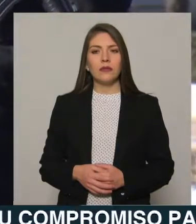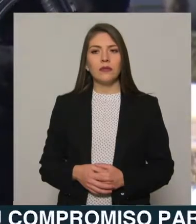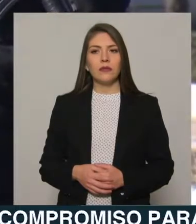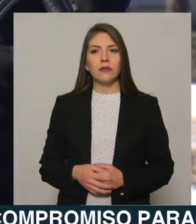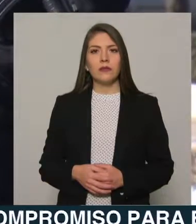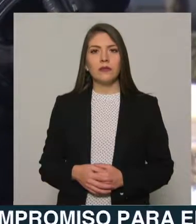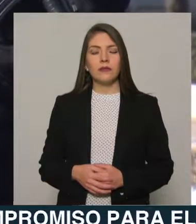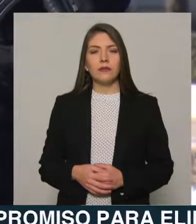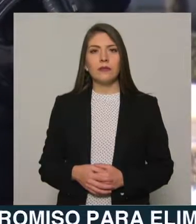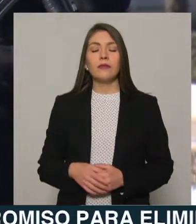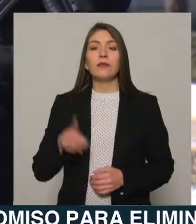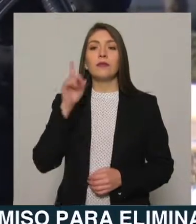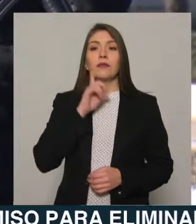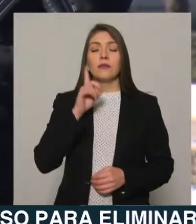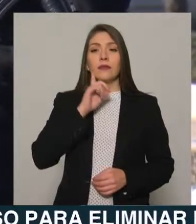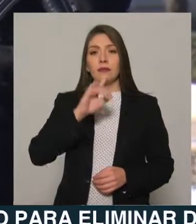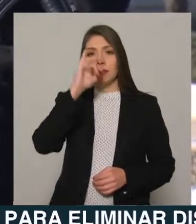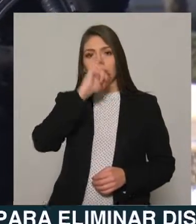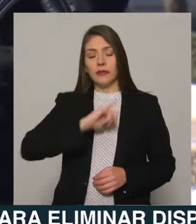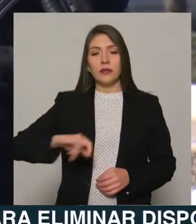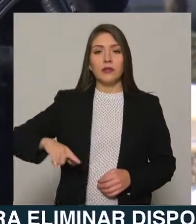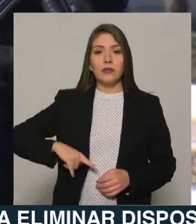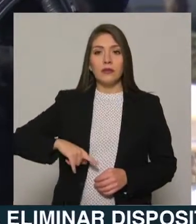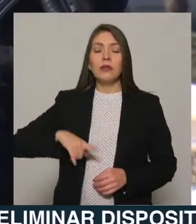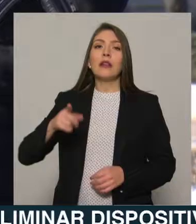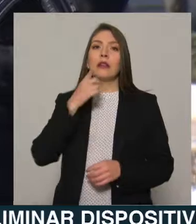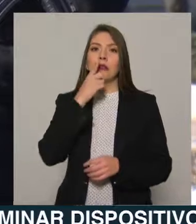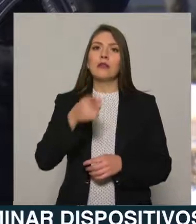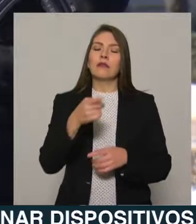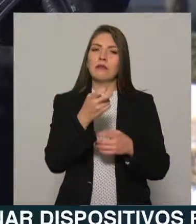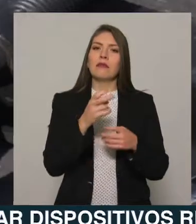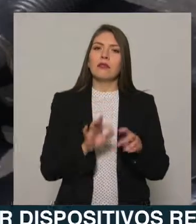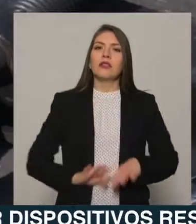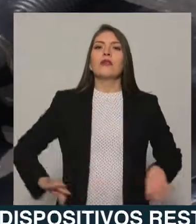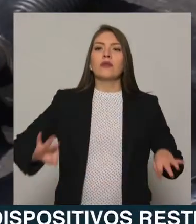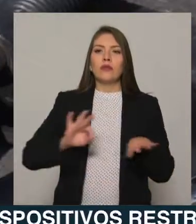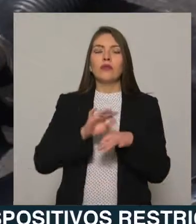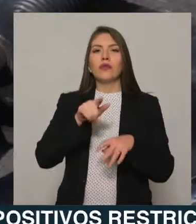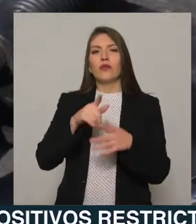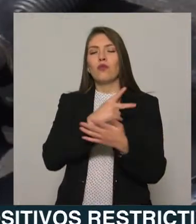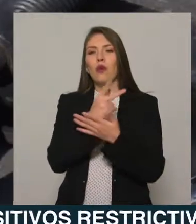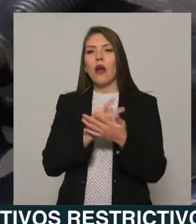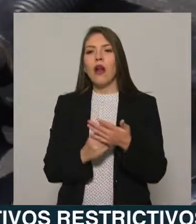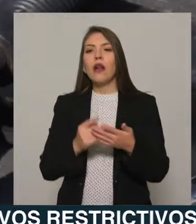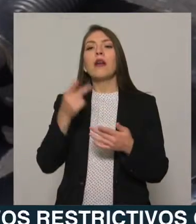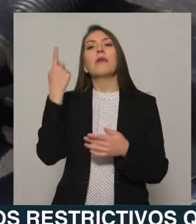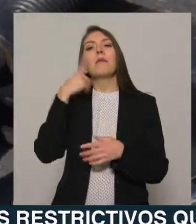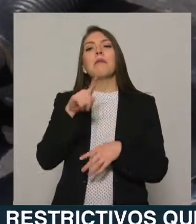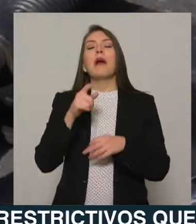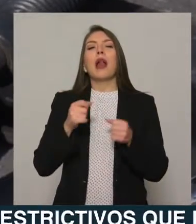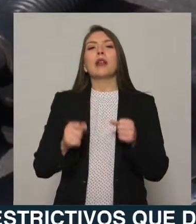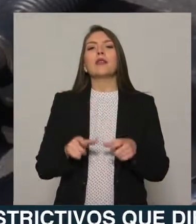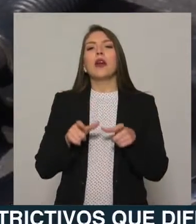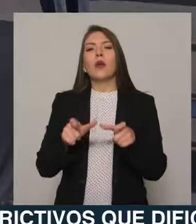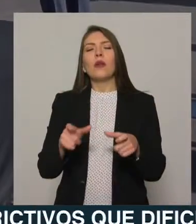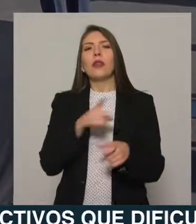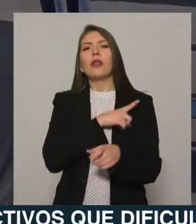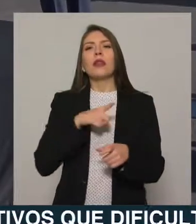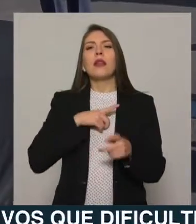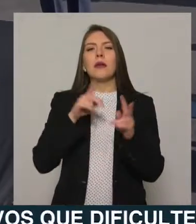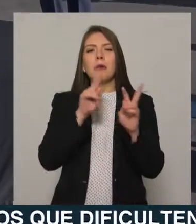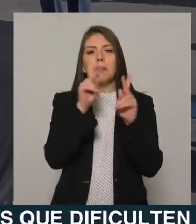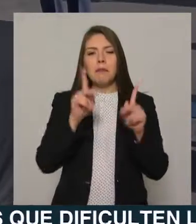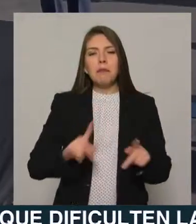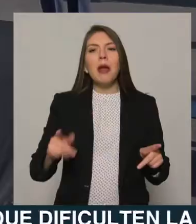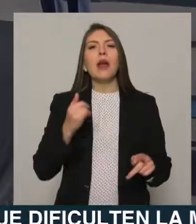Por su parte, la jefa de gobierno destacó la importancia del programa Sí al Desarme, Sí a la Paz, ya que la seguridad debe ser fruto de la paz y de la justicia, y